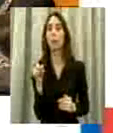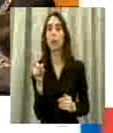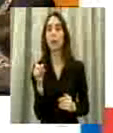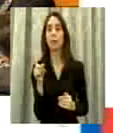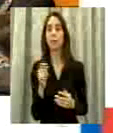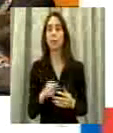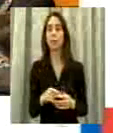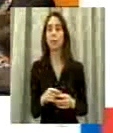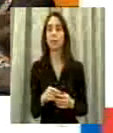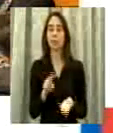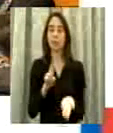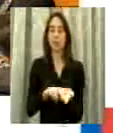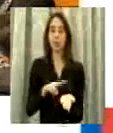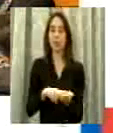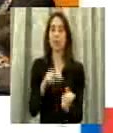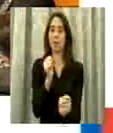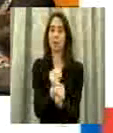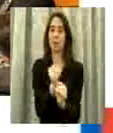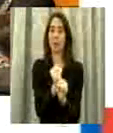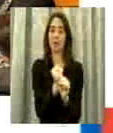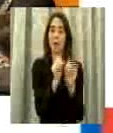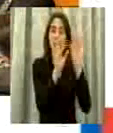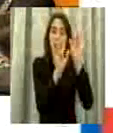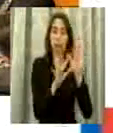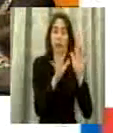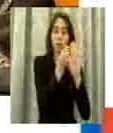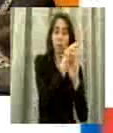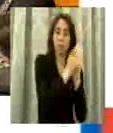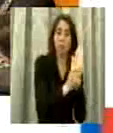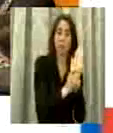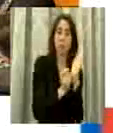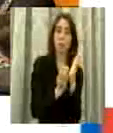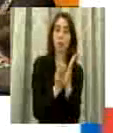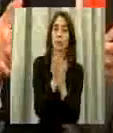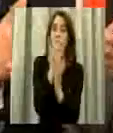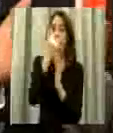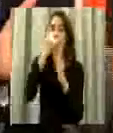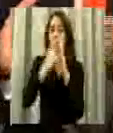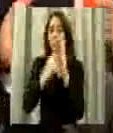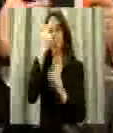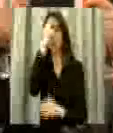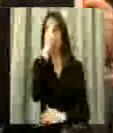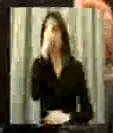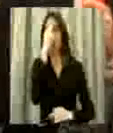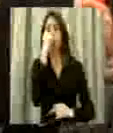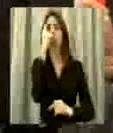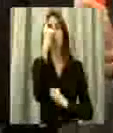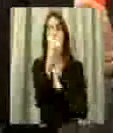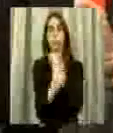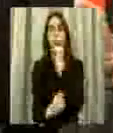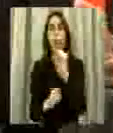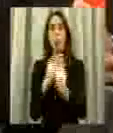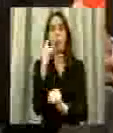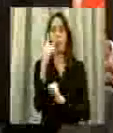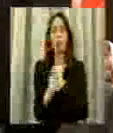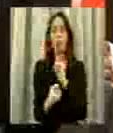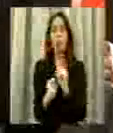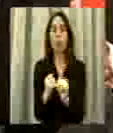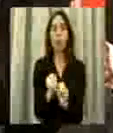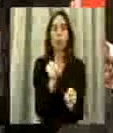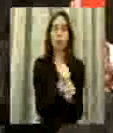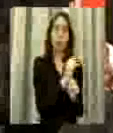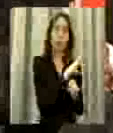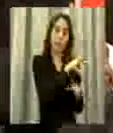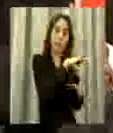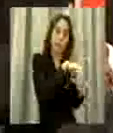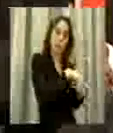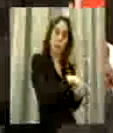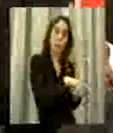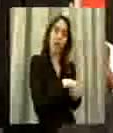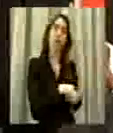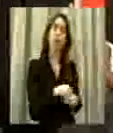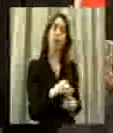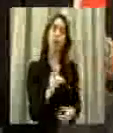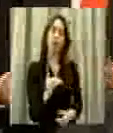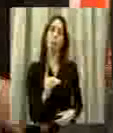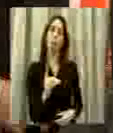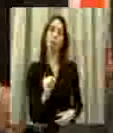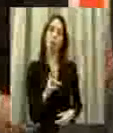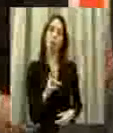pero la verdad es que el trabajo del presupuesto parte en el mes de marzo de cada año para poder llegar un trabajo interno en la DIPRES y luego